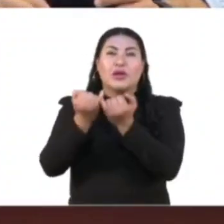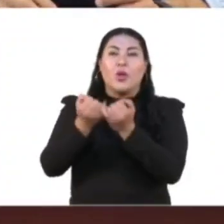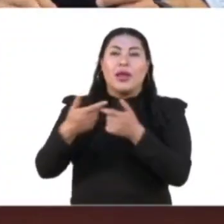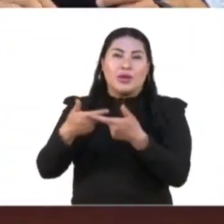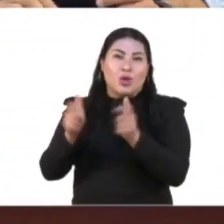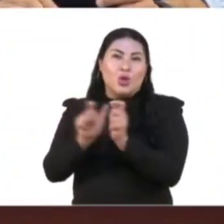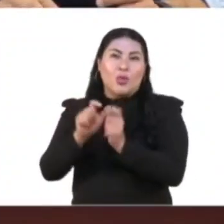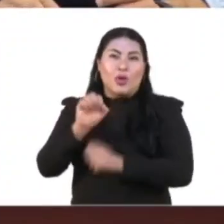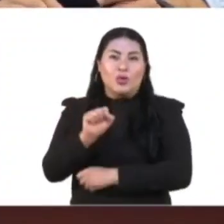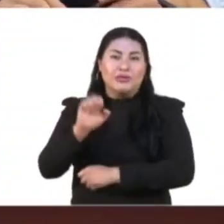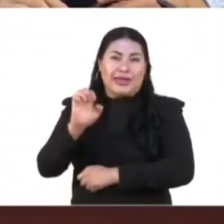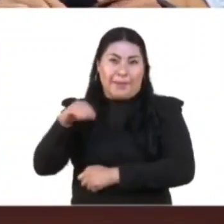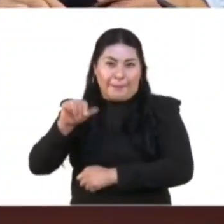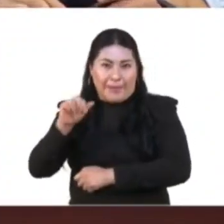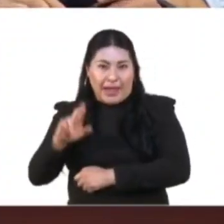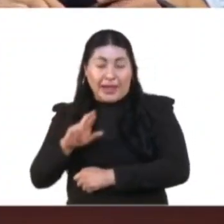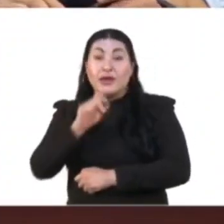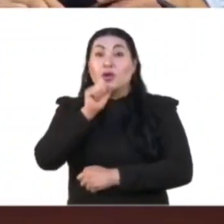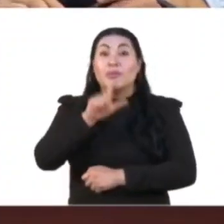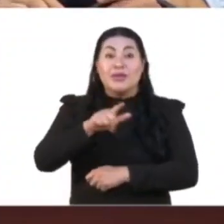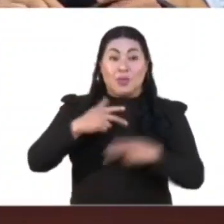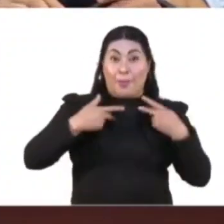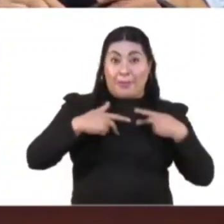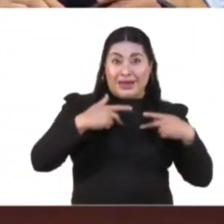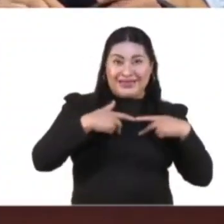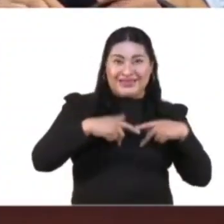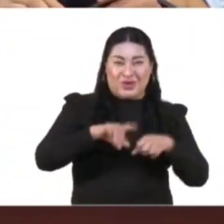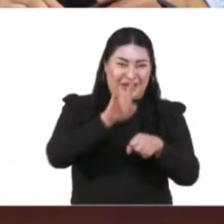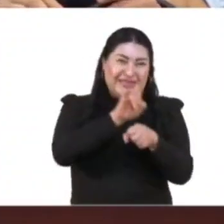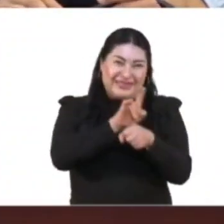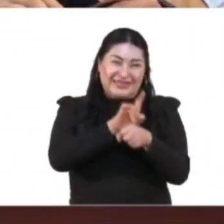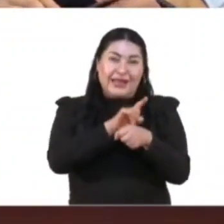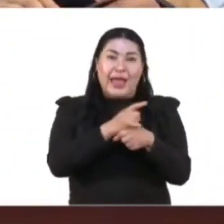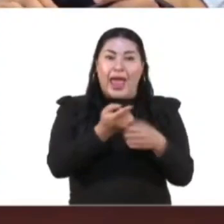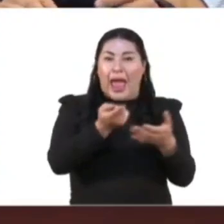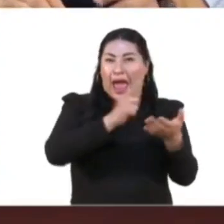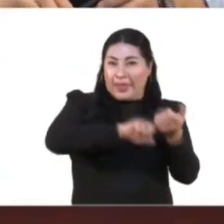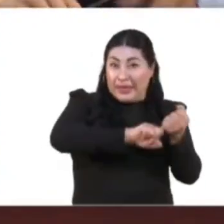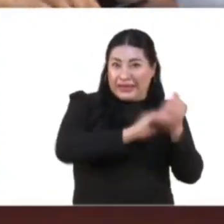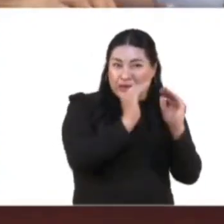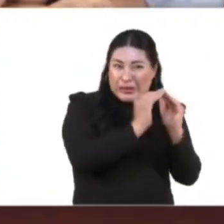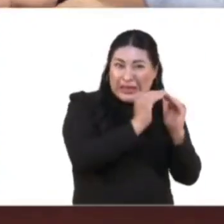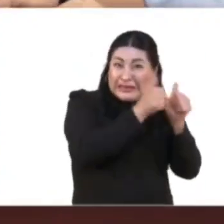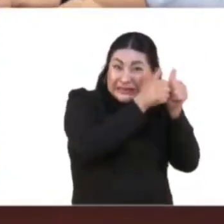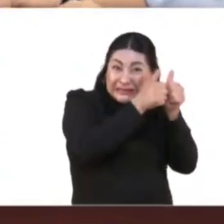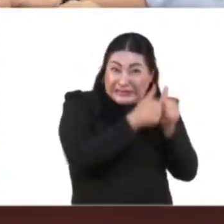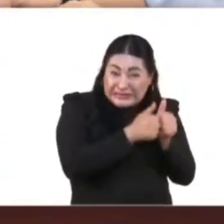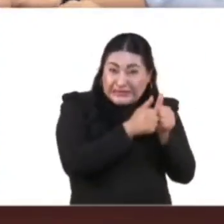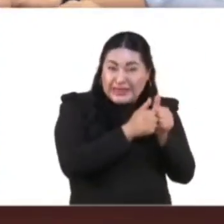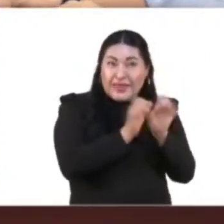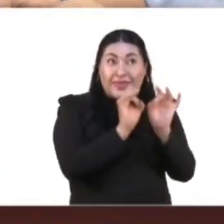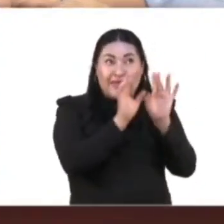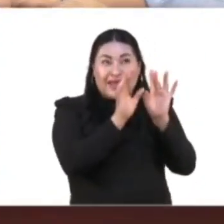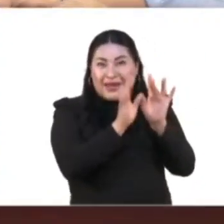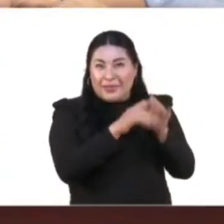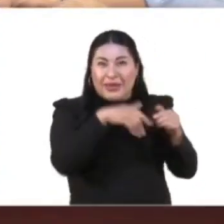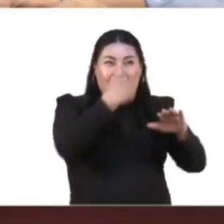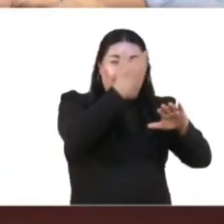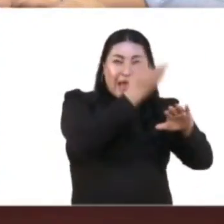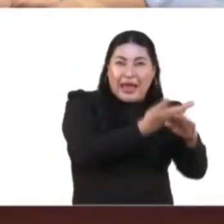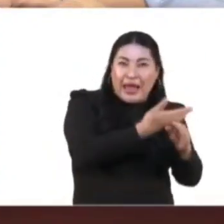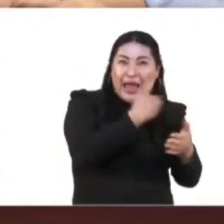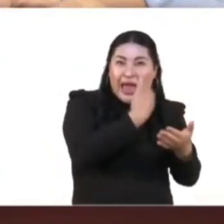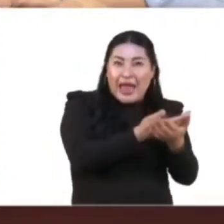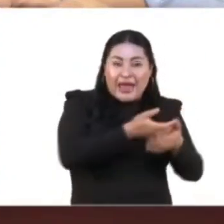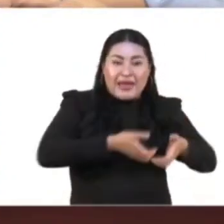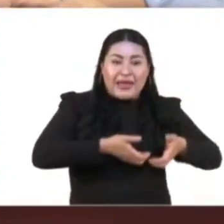CRUM, personas atrapadas, el segundo escenario, personas atrapadas por caída de viga en calle de